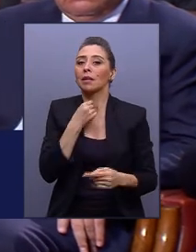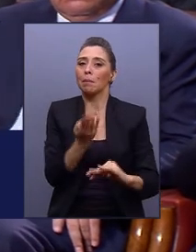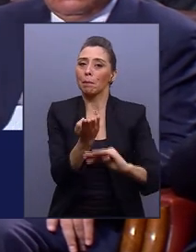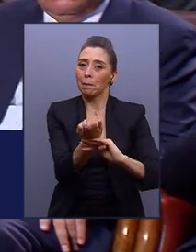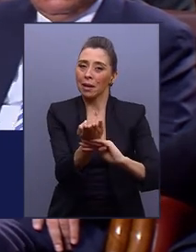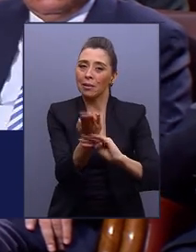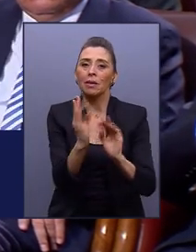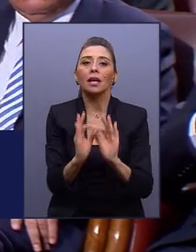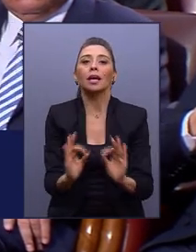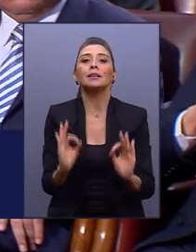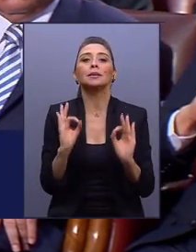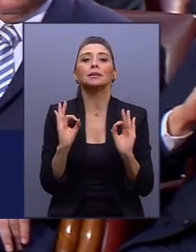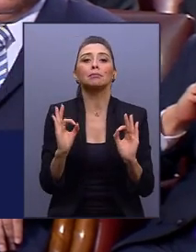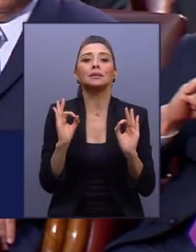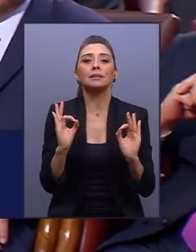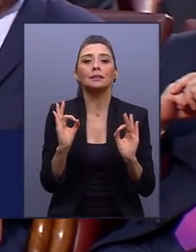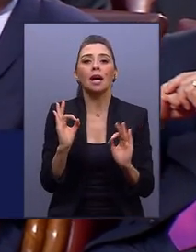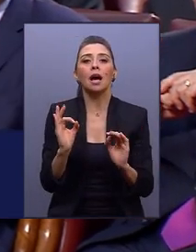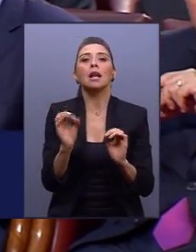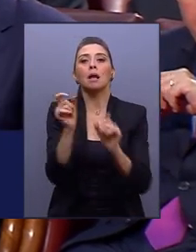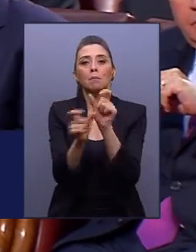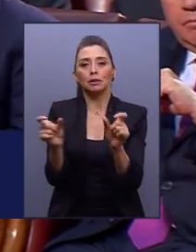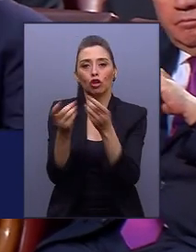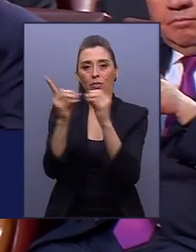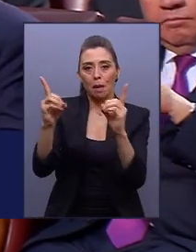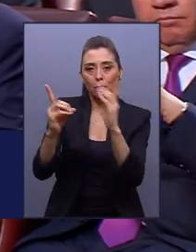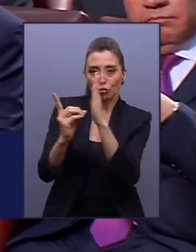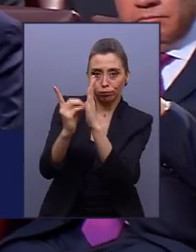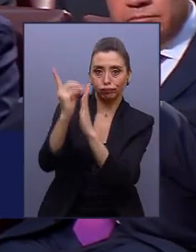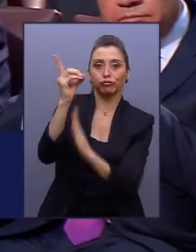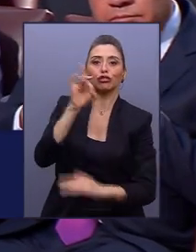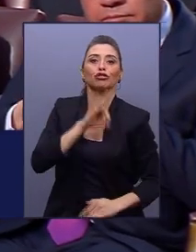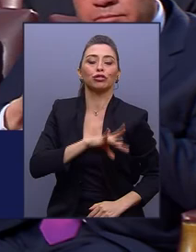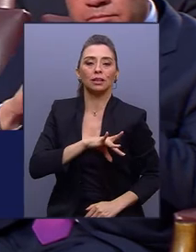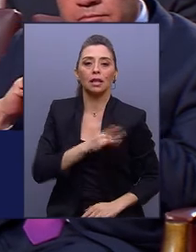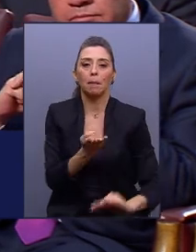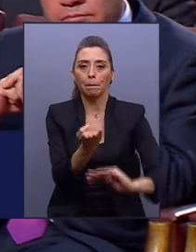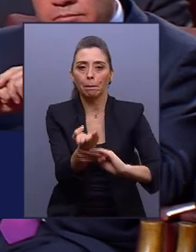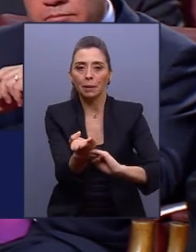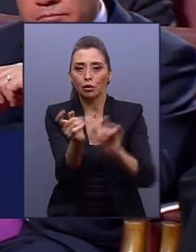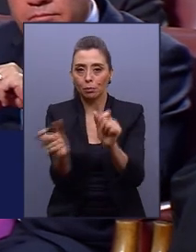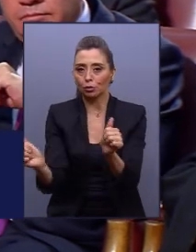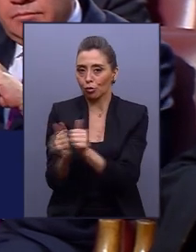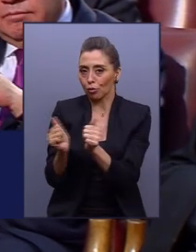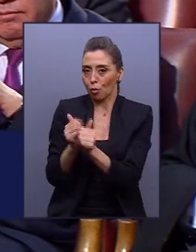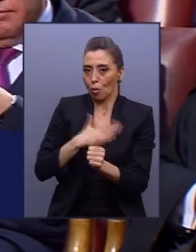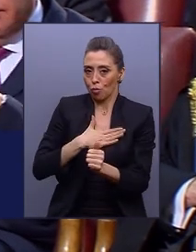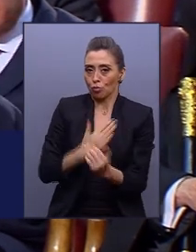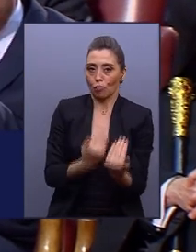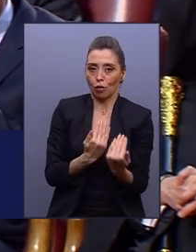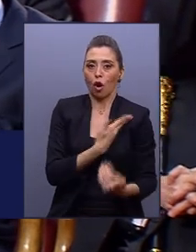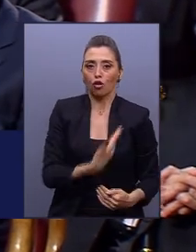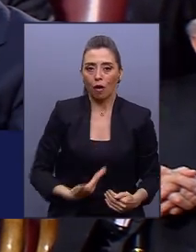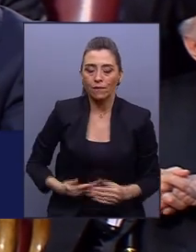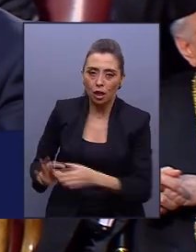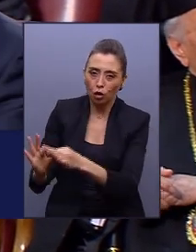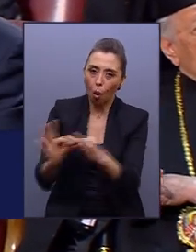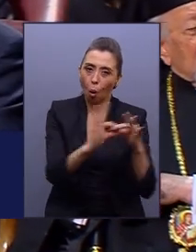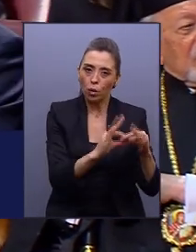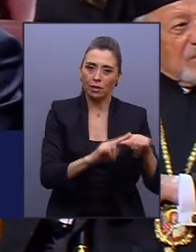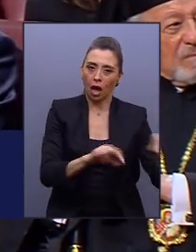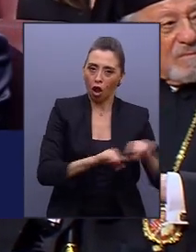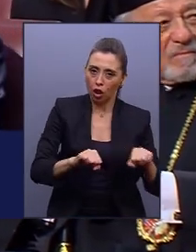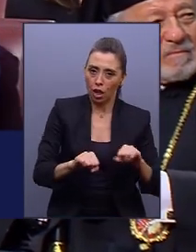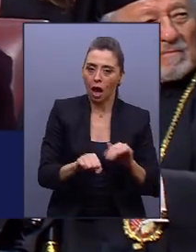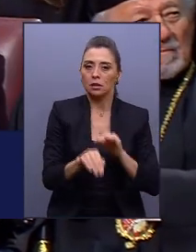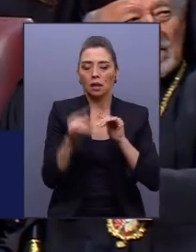pedirle especialmente a los demócratas progresistas de Chile. Quiero pedirles a quienes me acompañan en el gobierno, unidad en la acción y